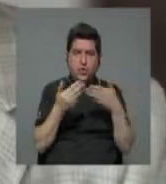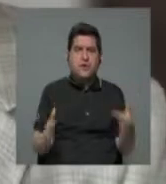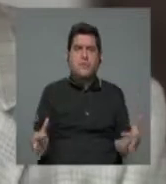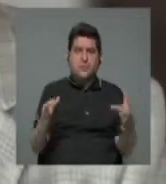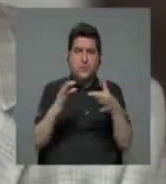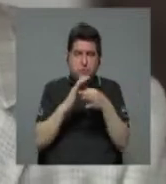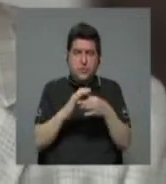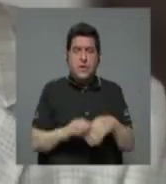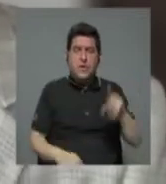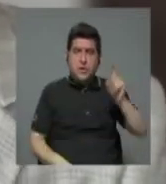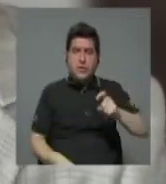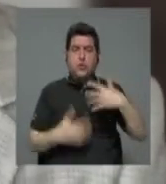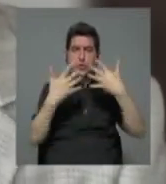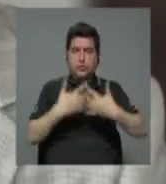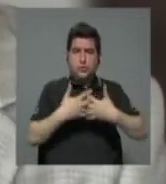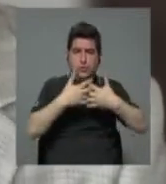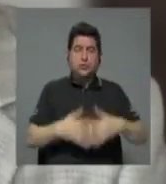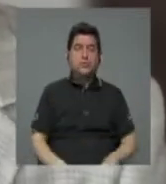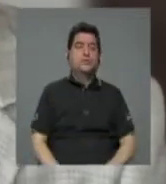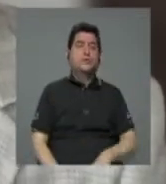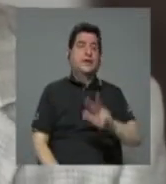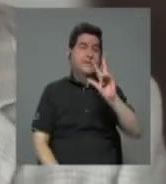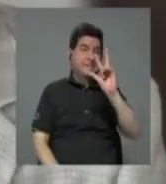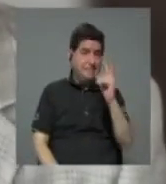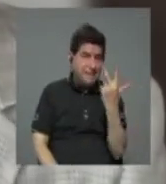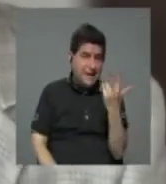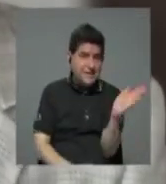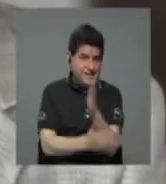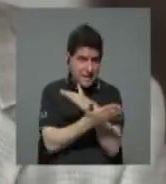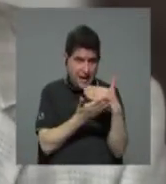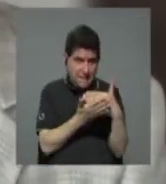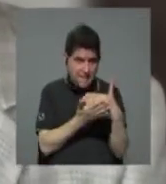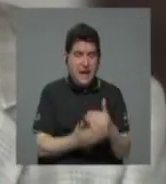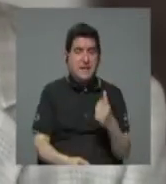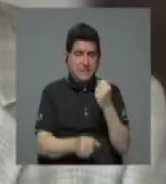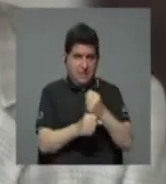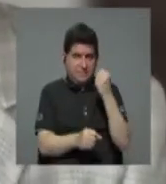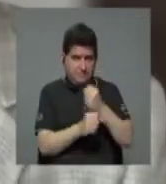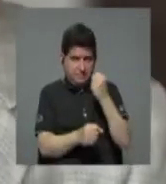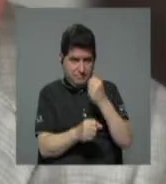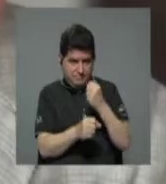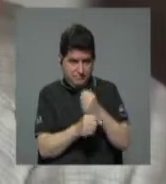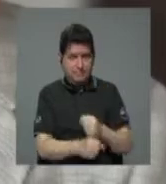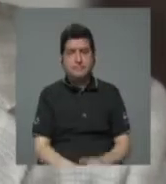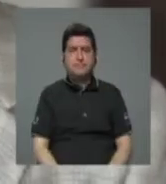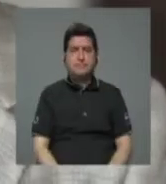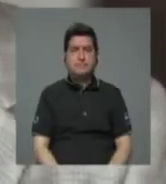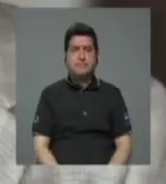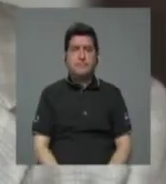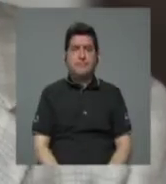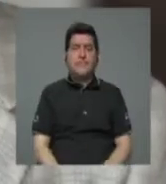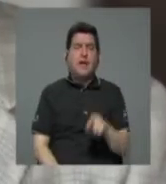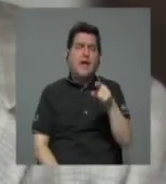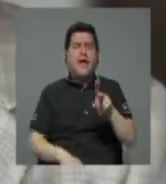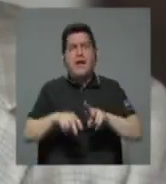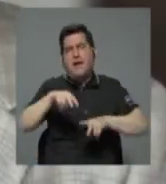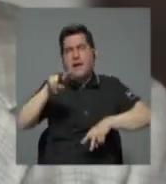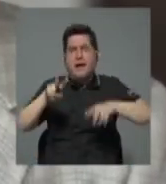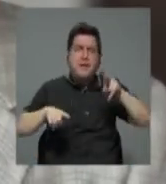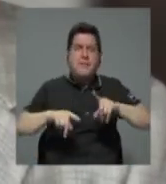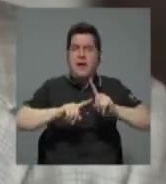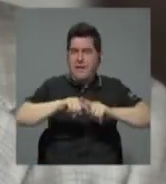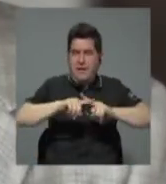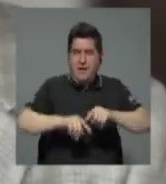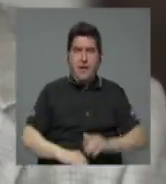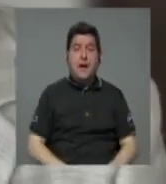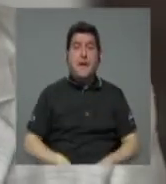las empresas. Y tenemos un tercer bloque de generación de empleo, el cual pues fluctúa dependiendo de la construcción,